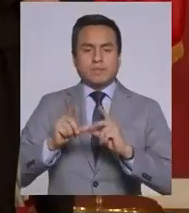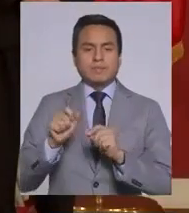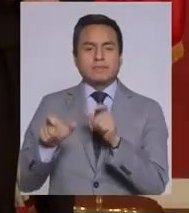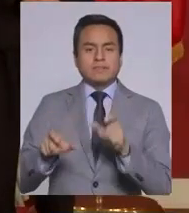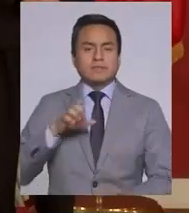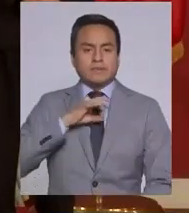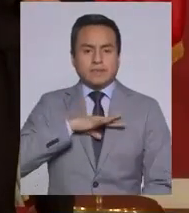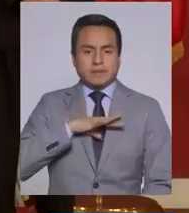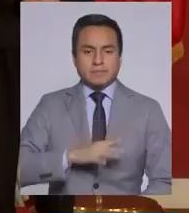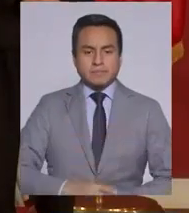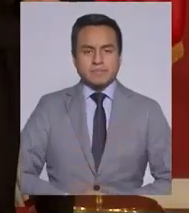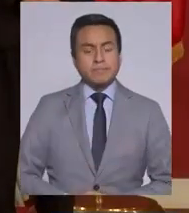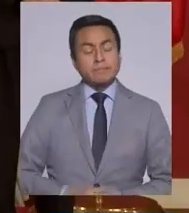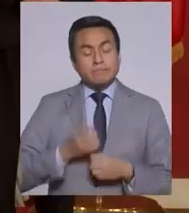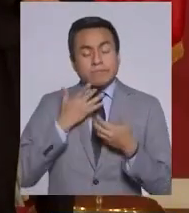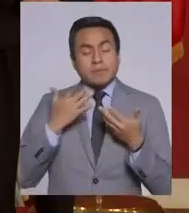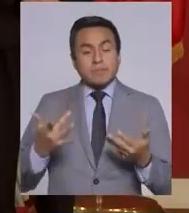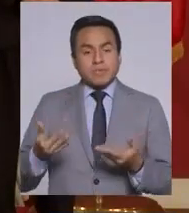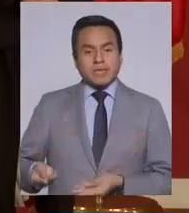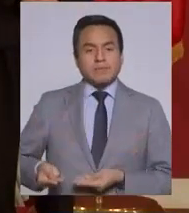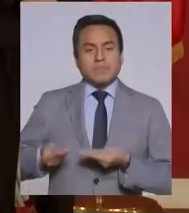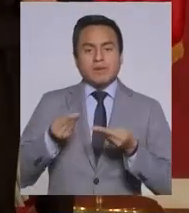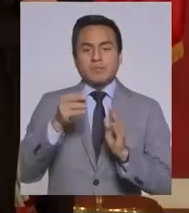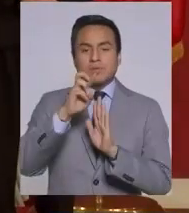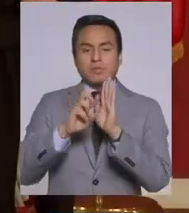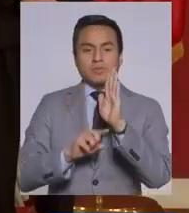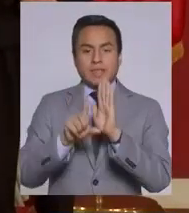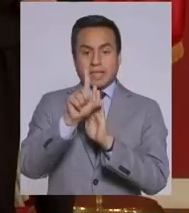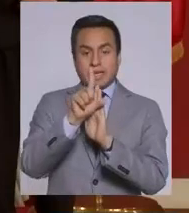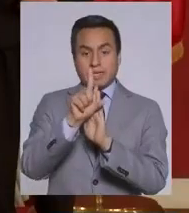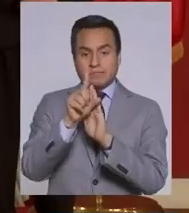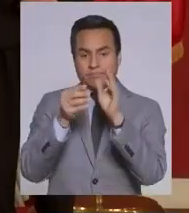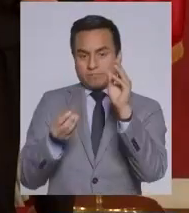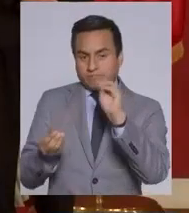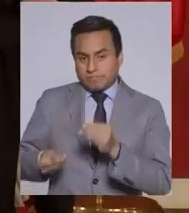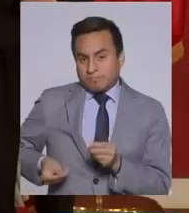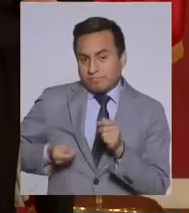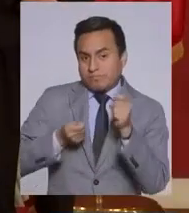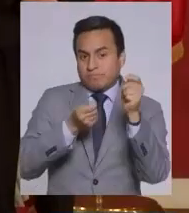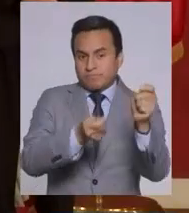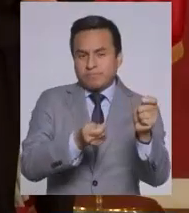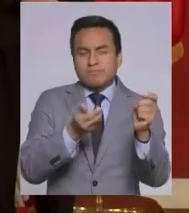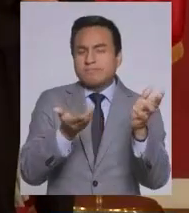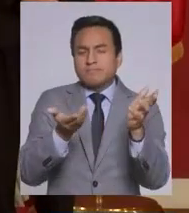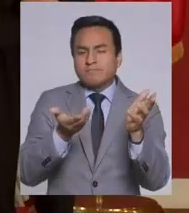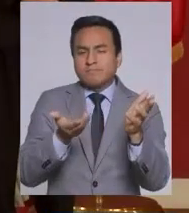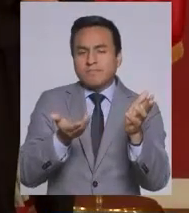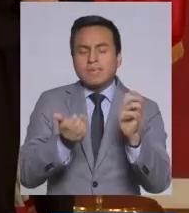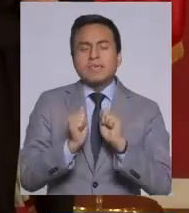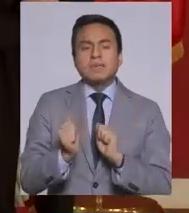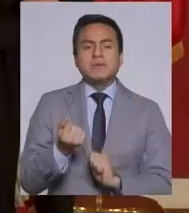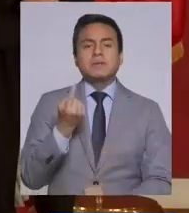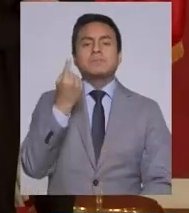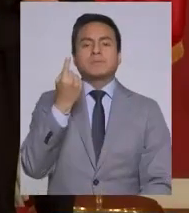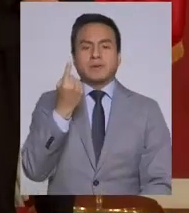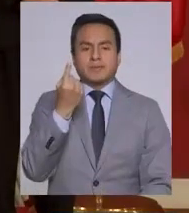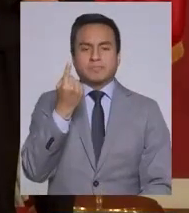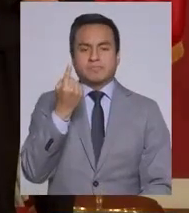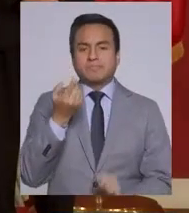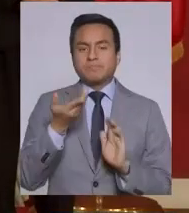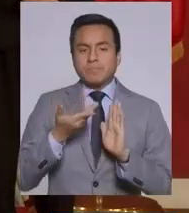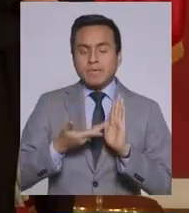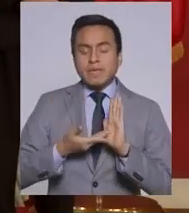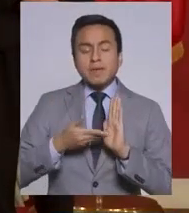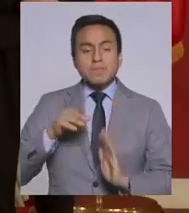chilenas. Porque vamos a enviar un proyecto de ley que establece, en primer lugar, que